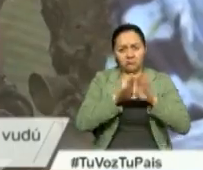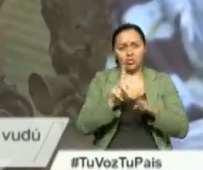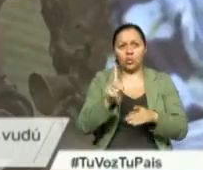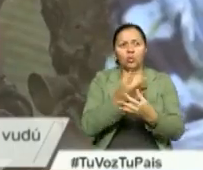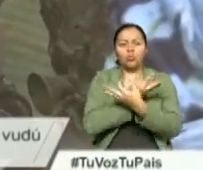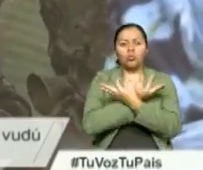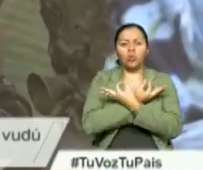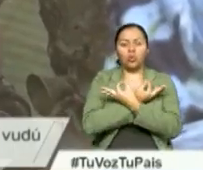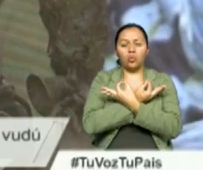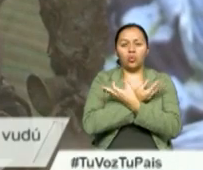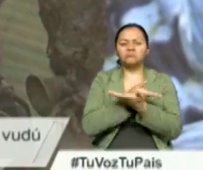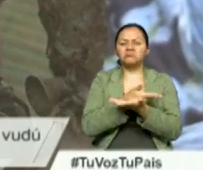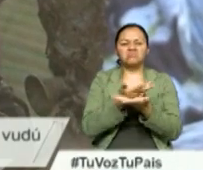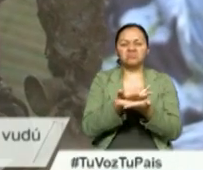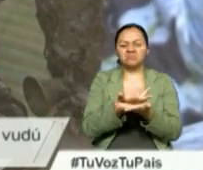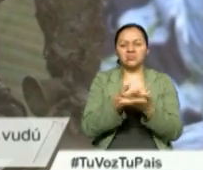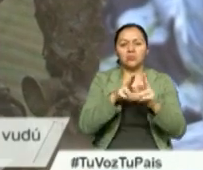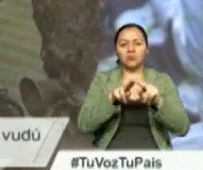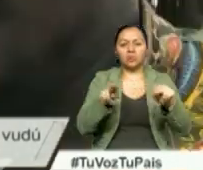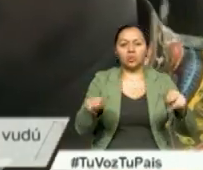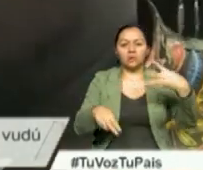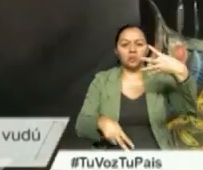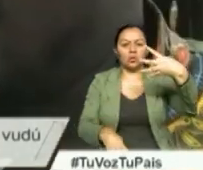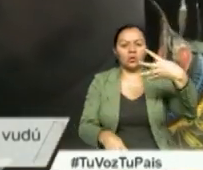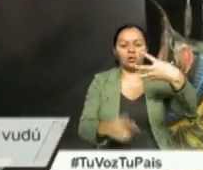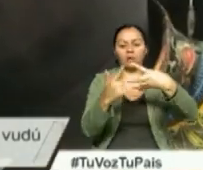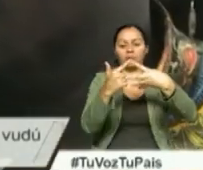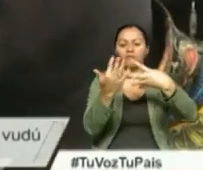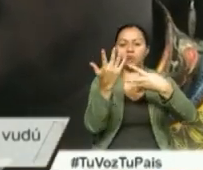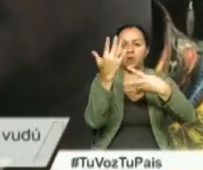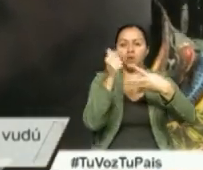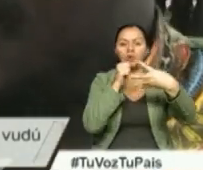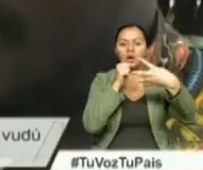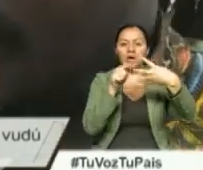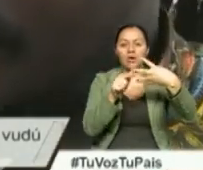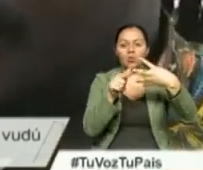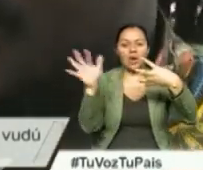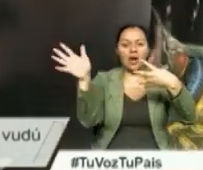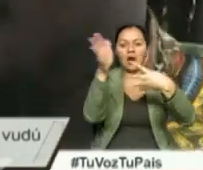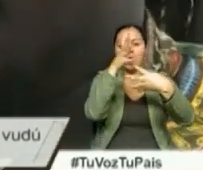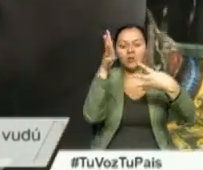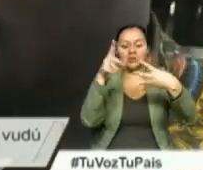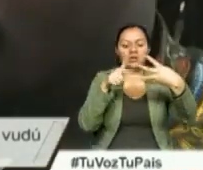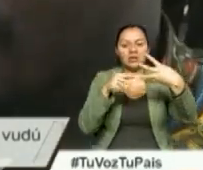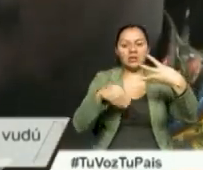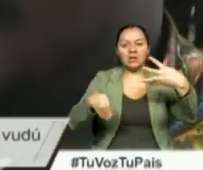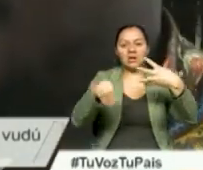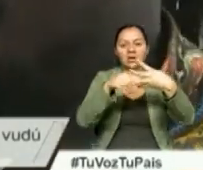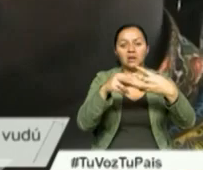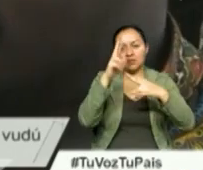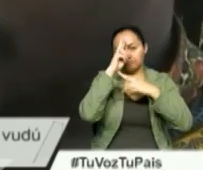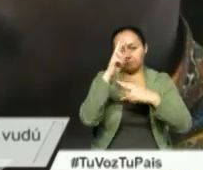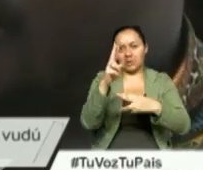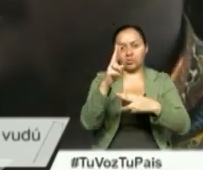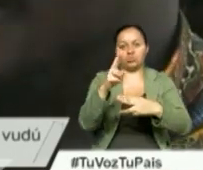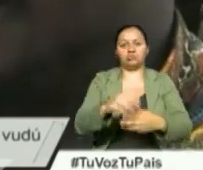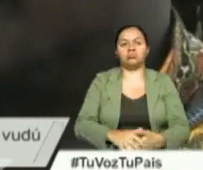la naturaleza, los cuatro elementos de la naturaleza. Respetarlos y conocerlos y respetar sus principios.